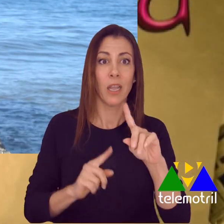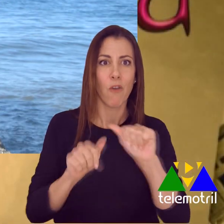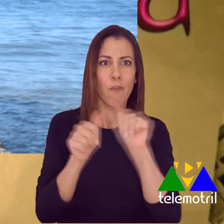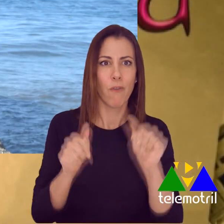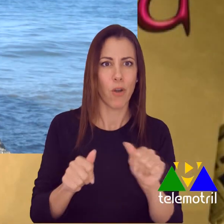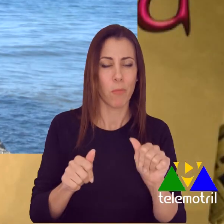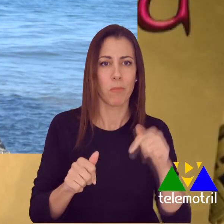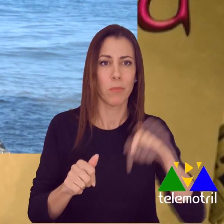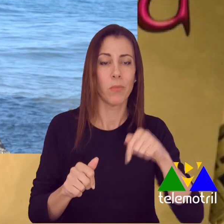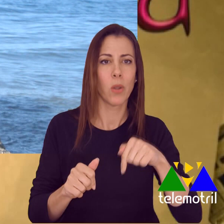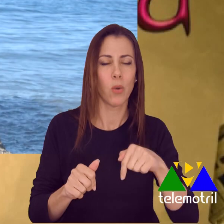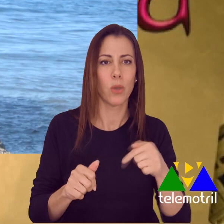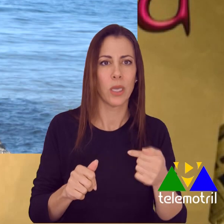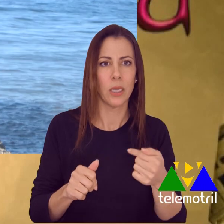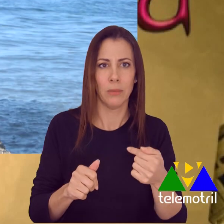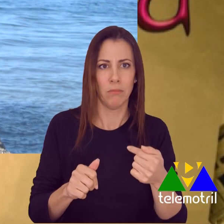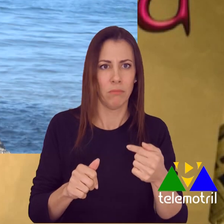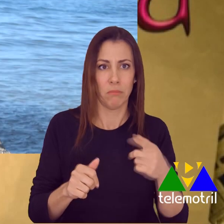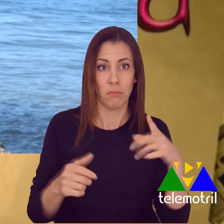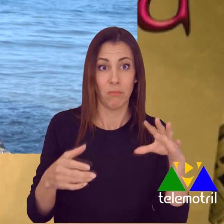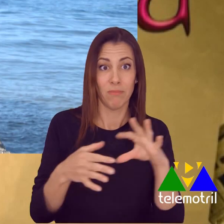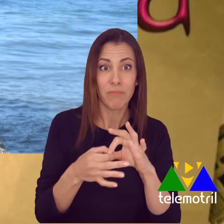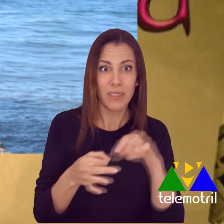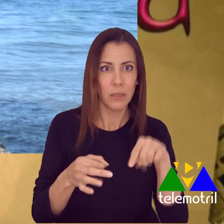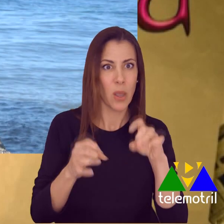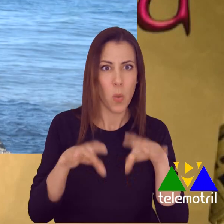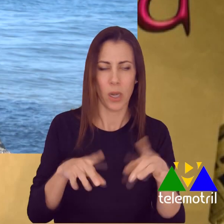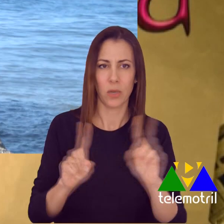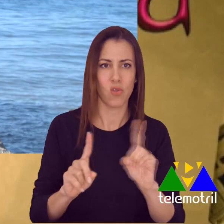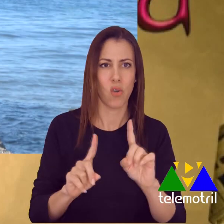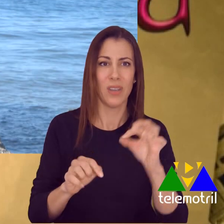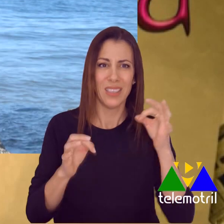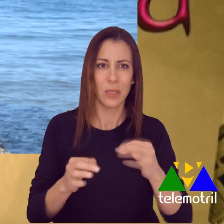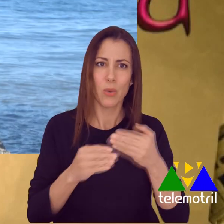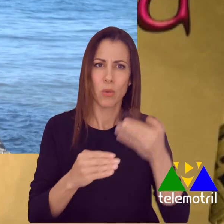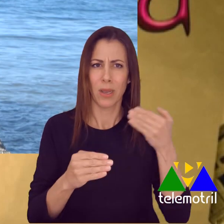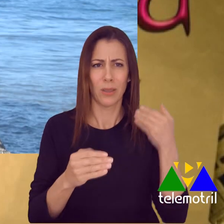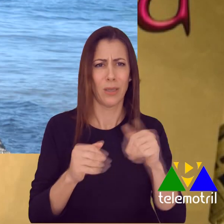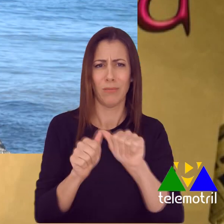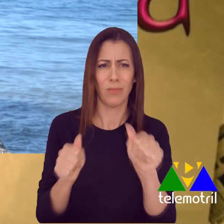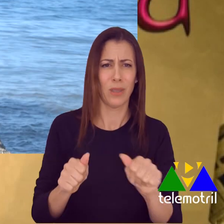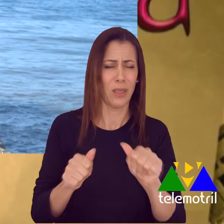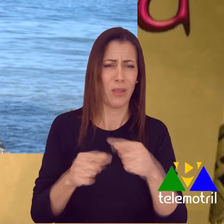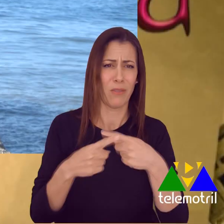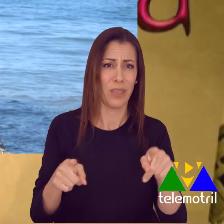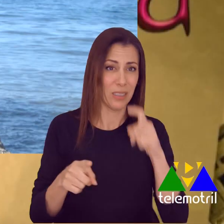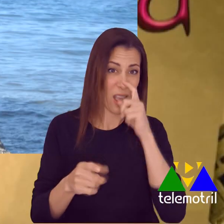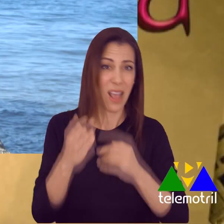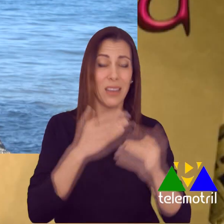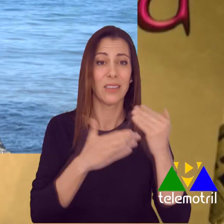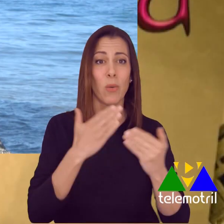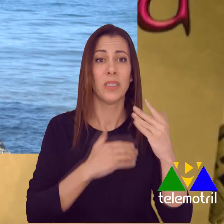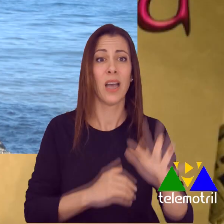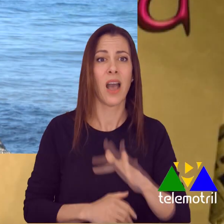morfología que hoy nada tiene que ver lo que tenemos hoy con lo que debió ser antiguamente.